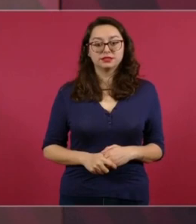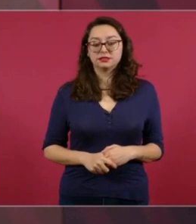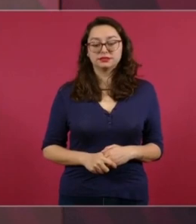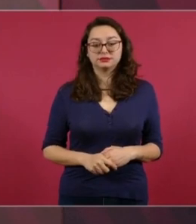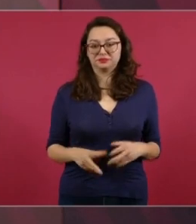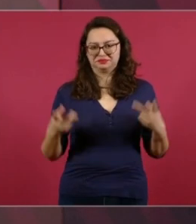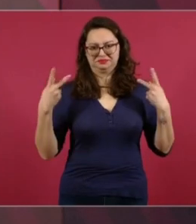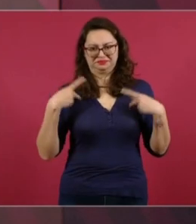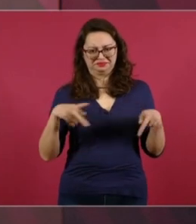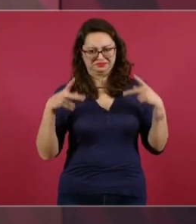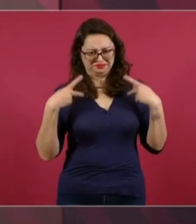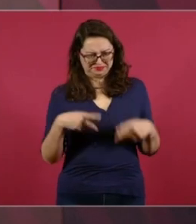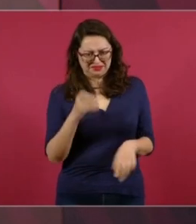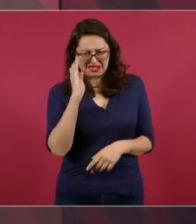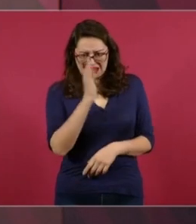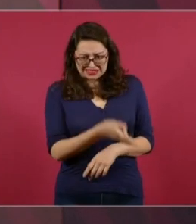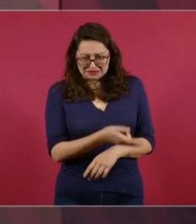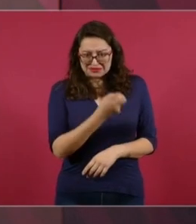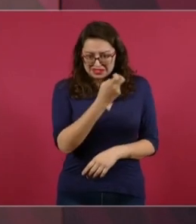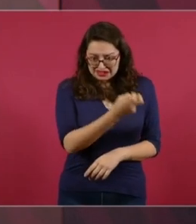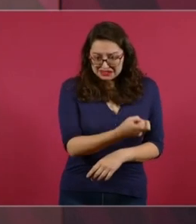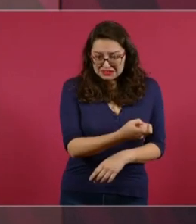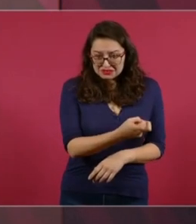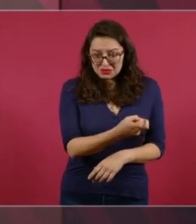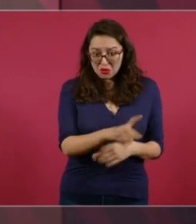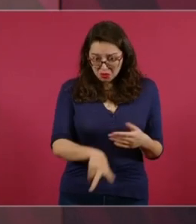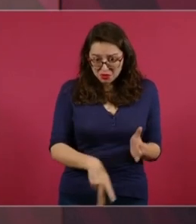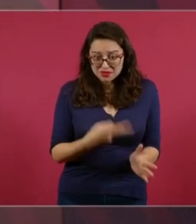sistema, esa forma de gobierno?